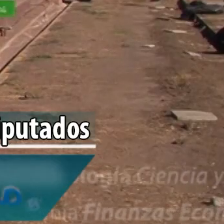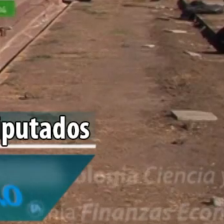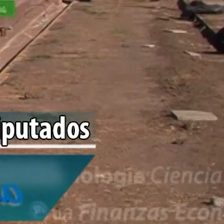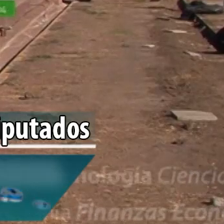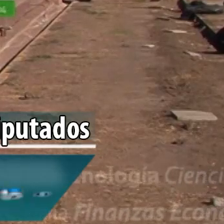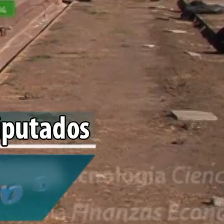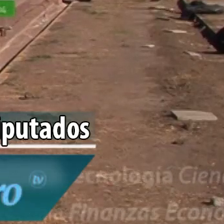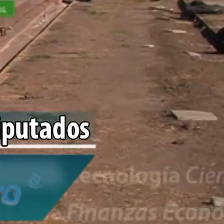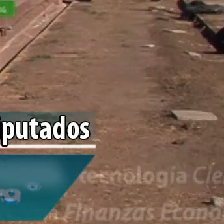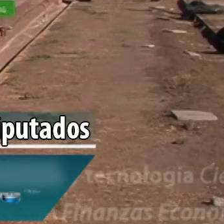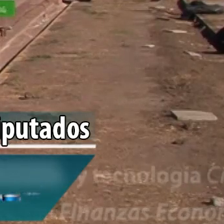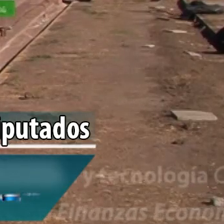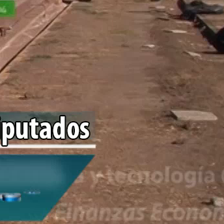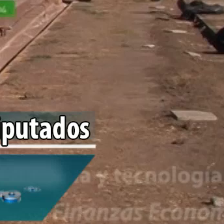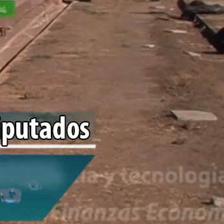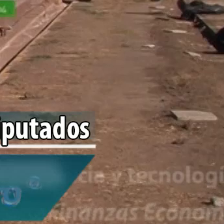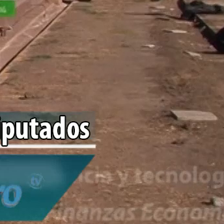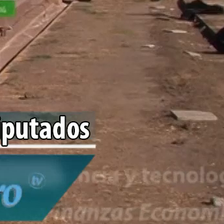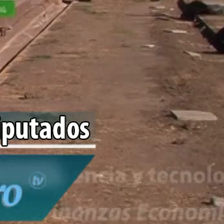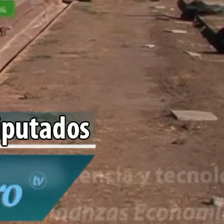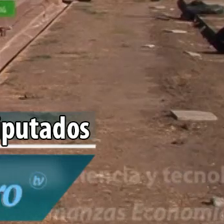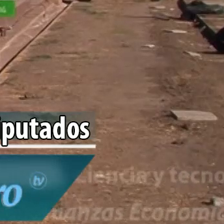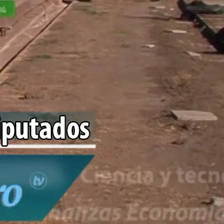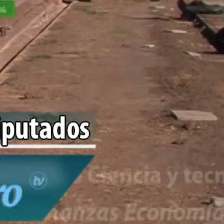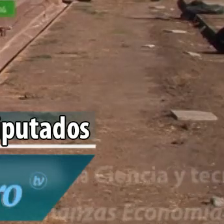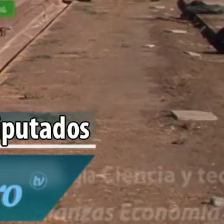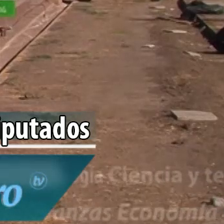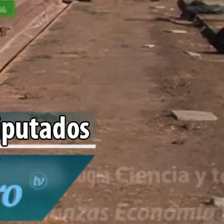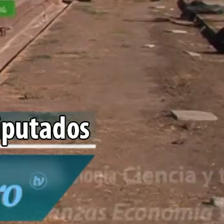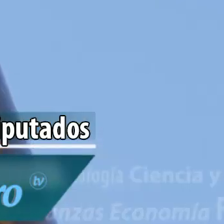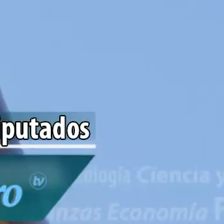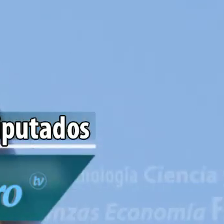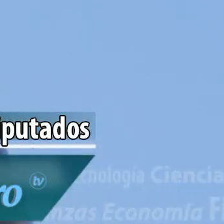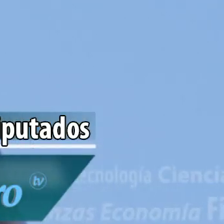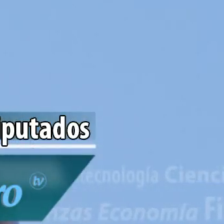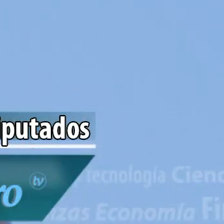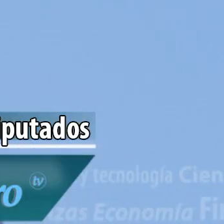proyecto finalmente fue aprobado en diputados por 135 votos a favor,